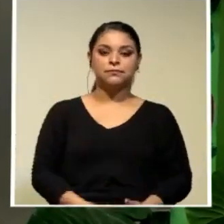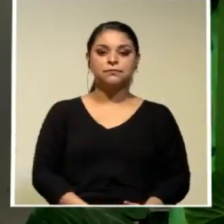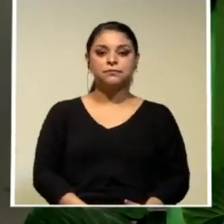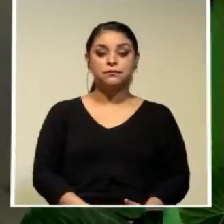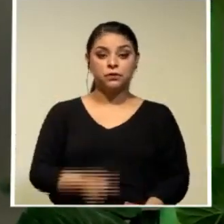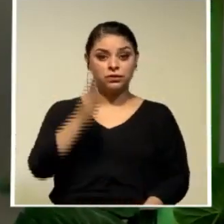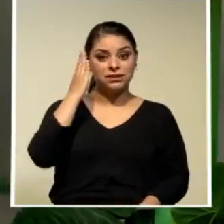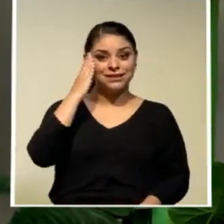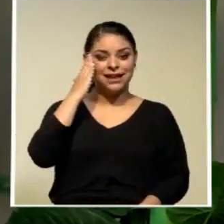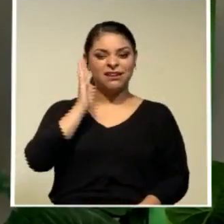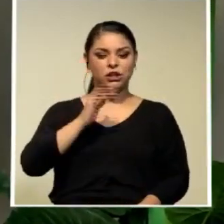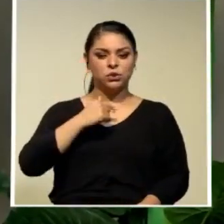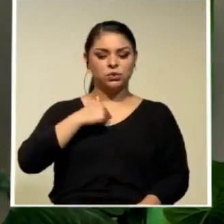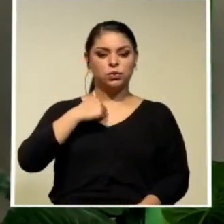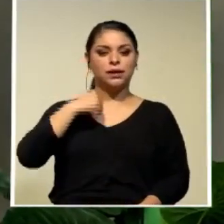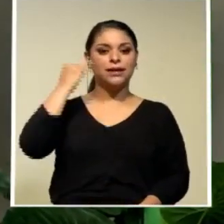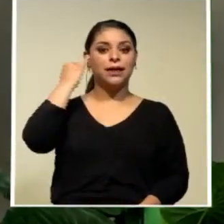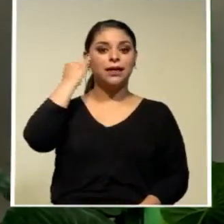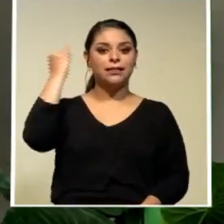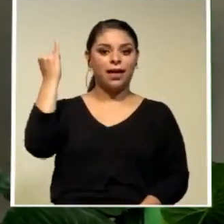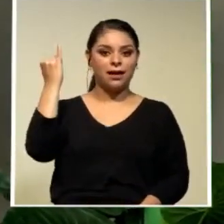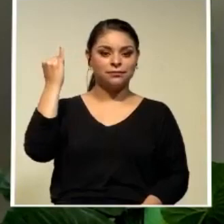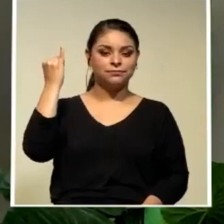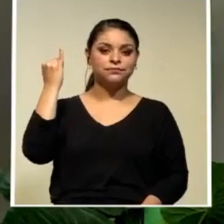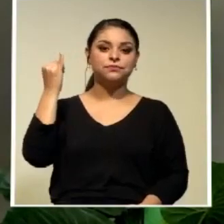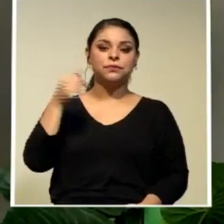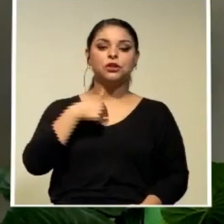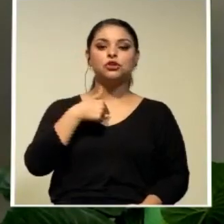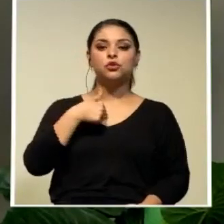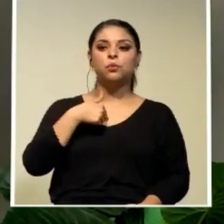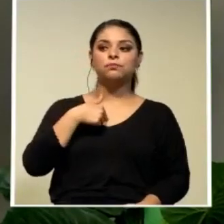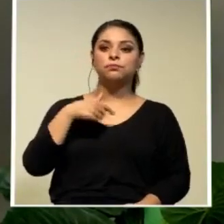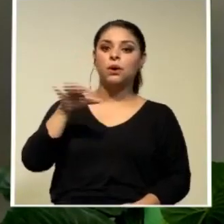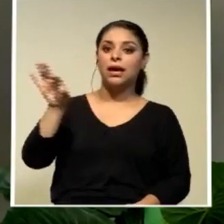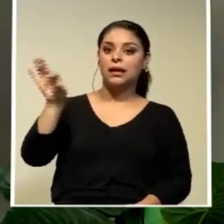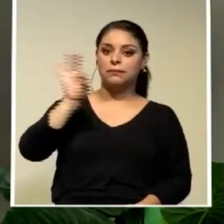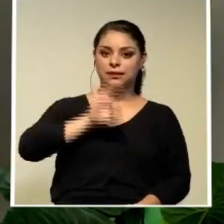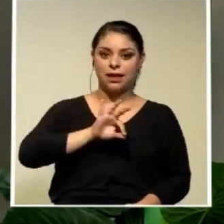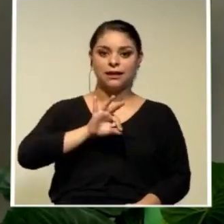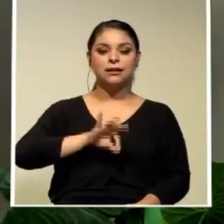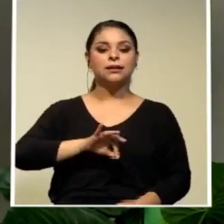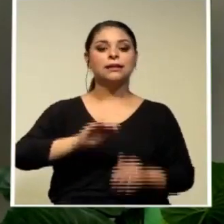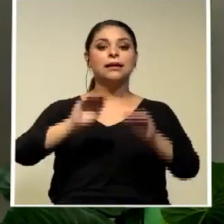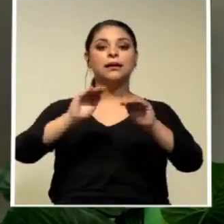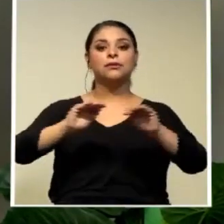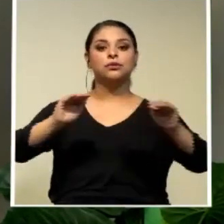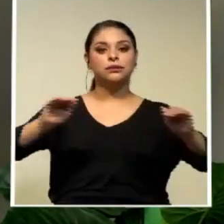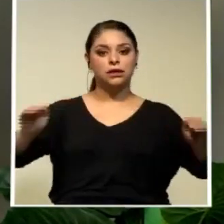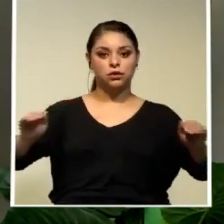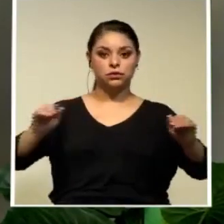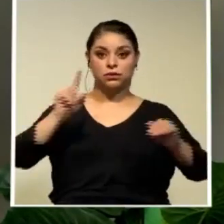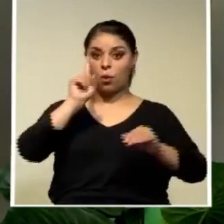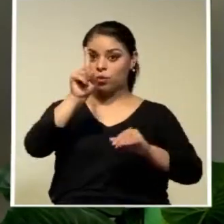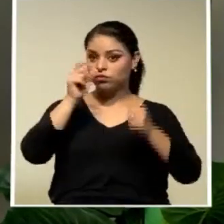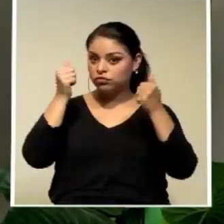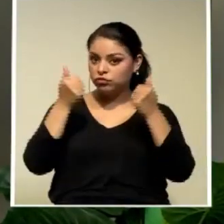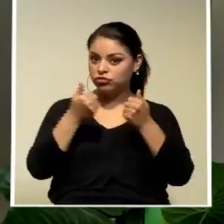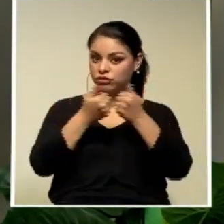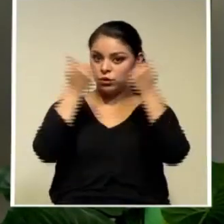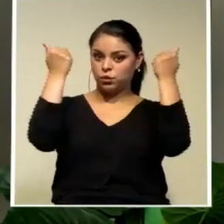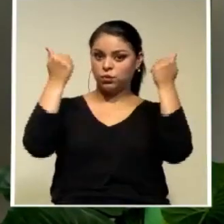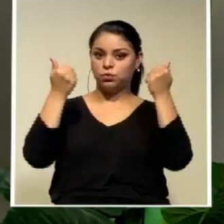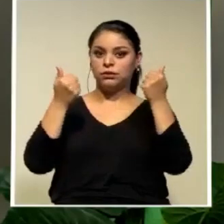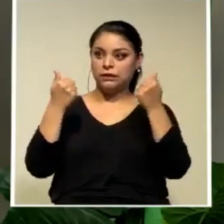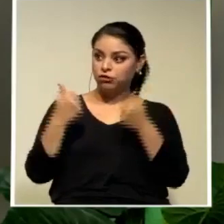sabés que se me acaba de ocurrir una idea. Dime. Voy a invitar a los niños y las niñas a un reto. ¿Reto?